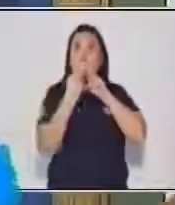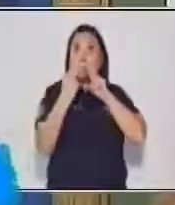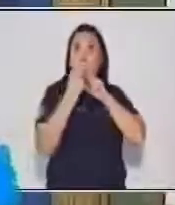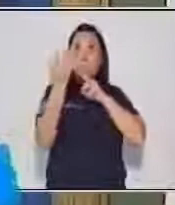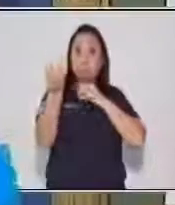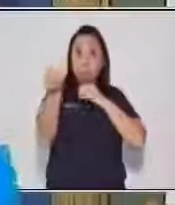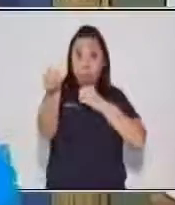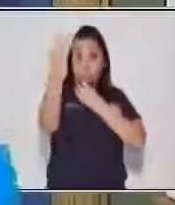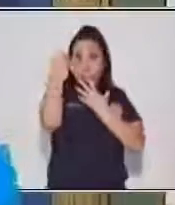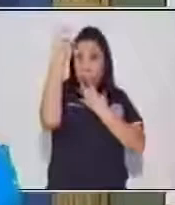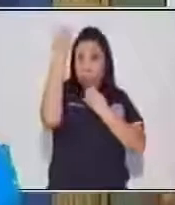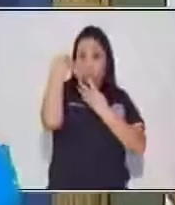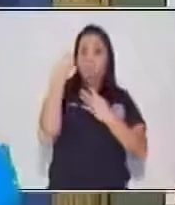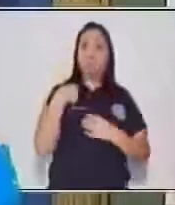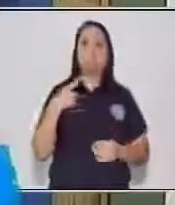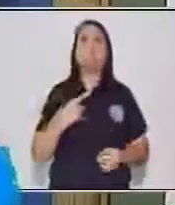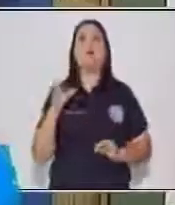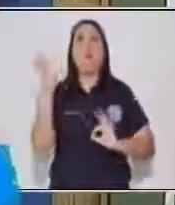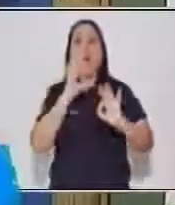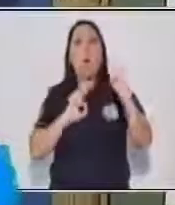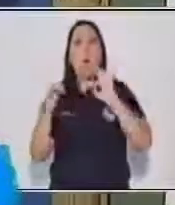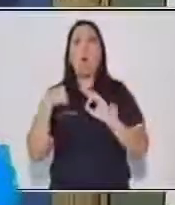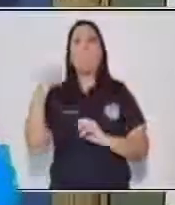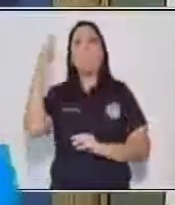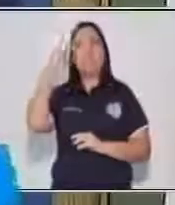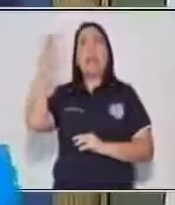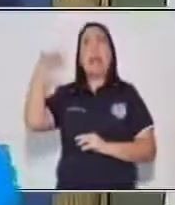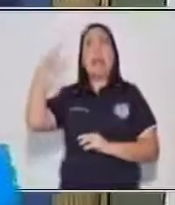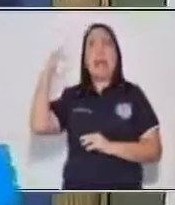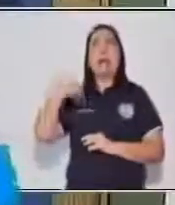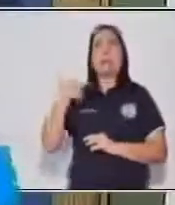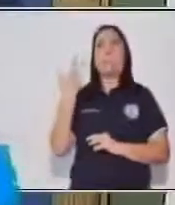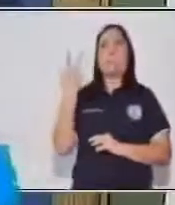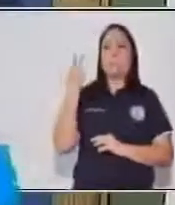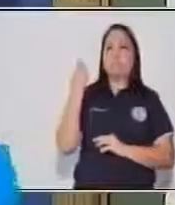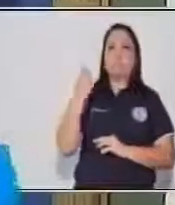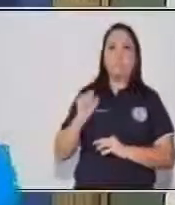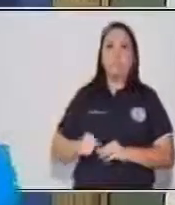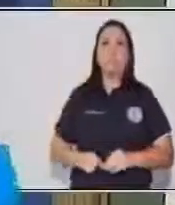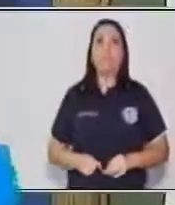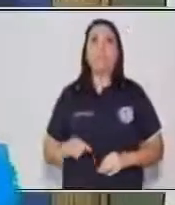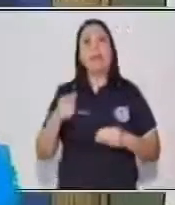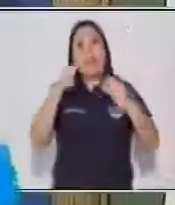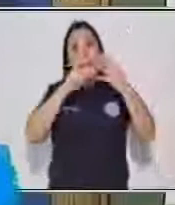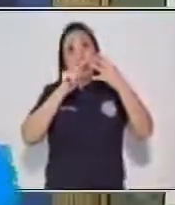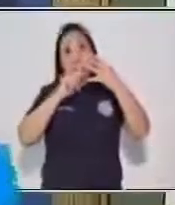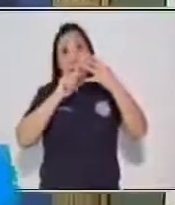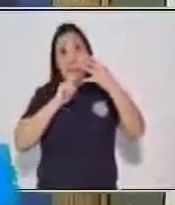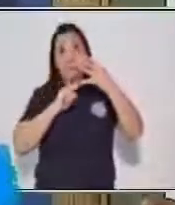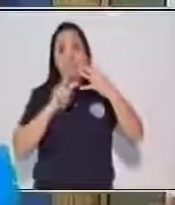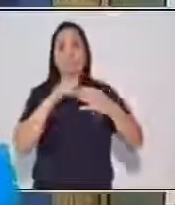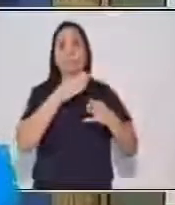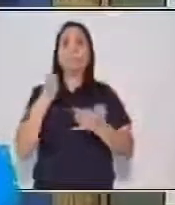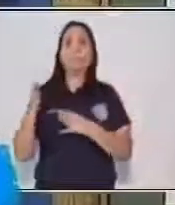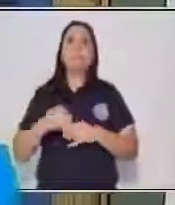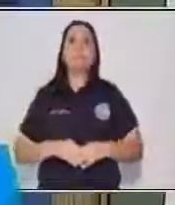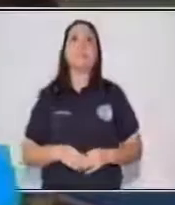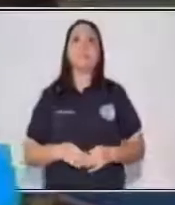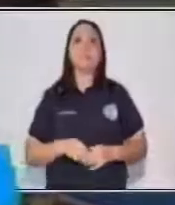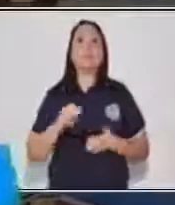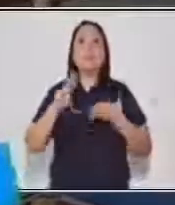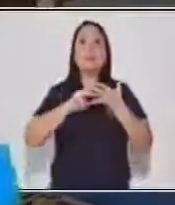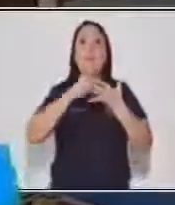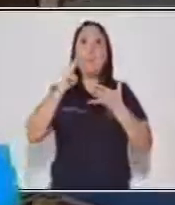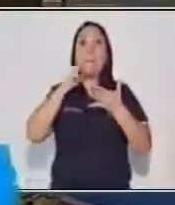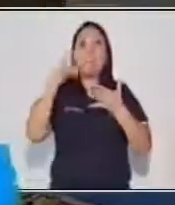tema si es que no lo conocen o están reforzando el conocimiento. Y también otro de los elementos es el material